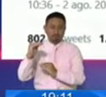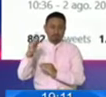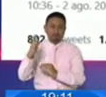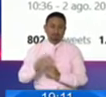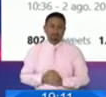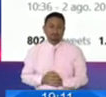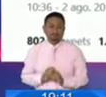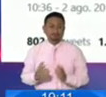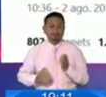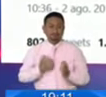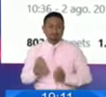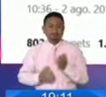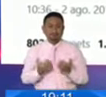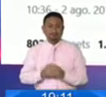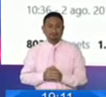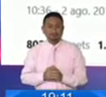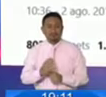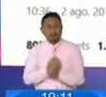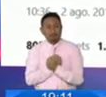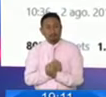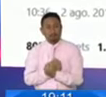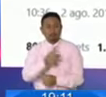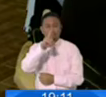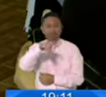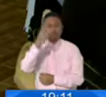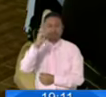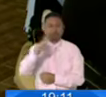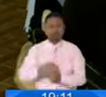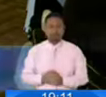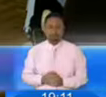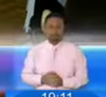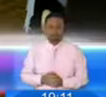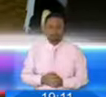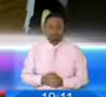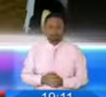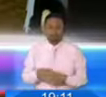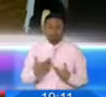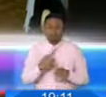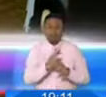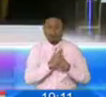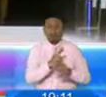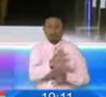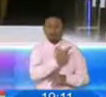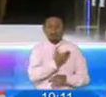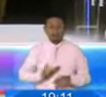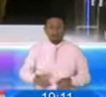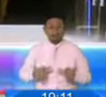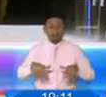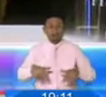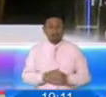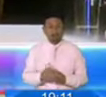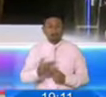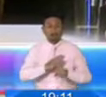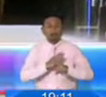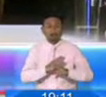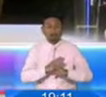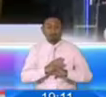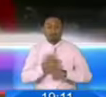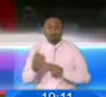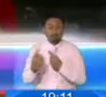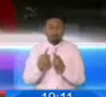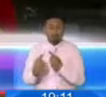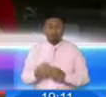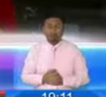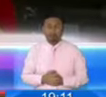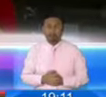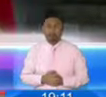y entusiasmo, ternura y pasión del 2006. Pero esto fue respondido por el presidente Lenín Moreno, quien defendió su llamado al diálogo. Porque